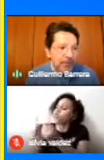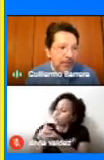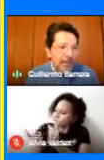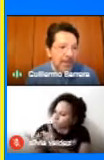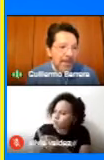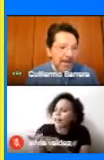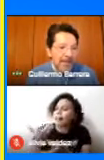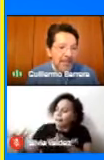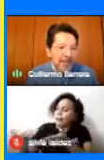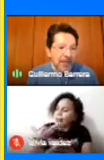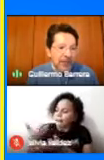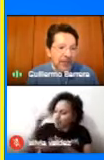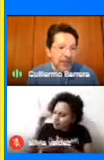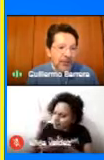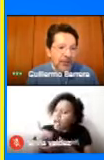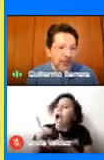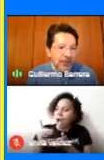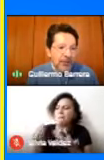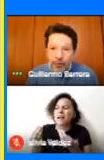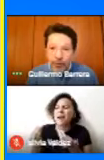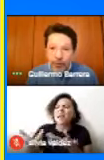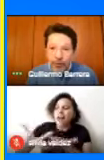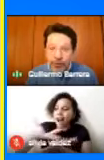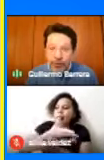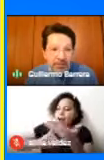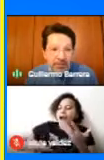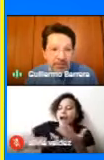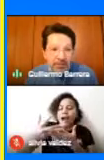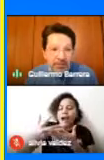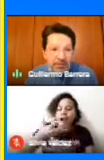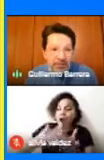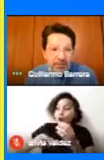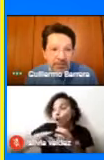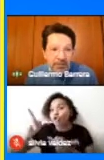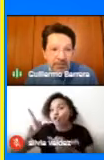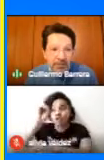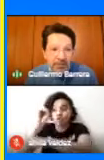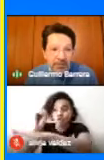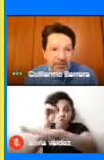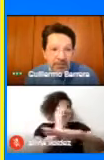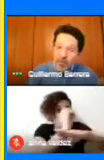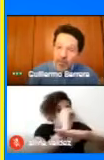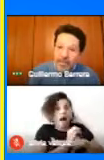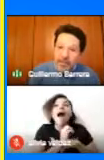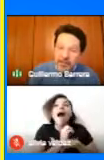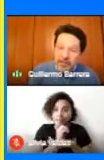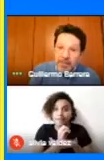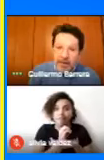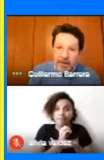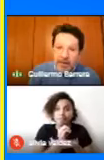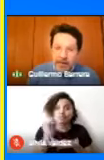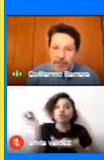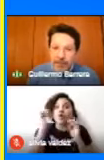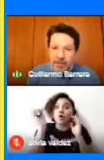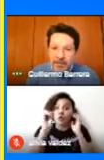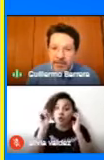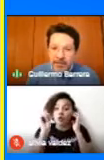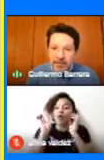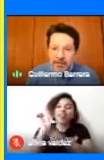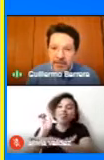los procesos para interactuar con otras organizaciones o con